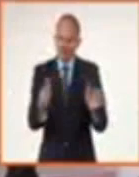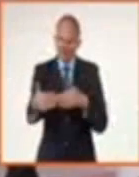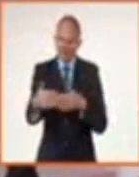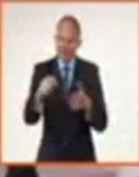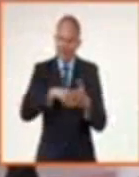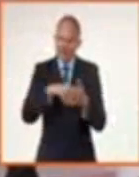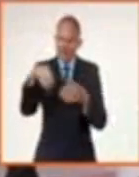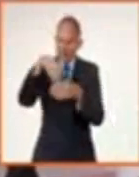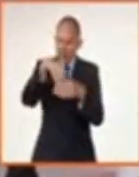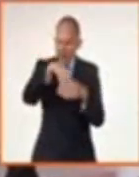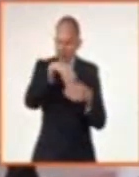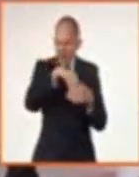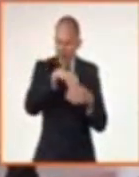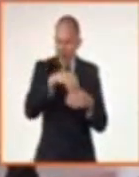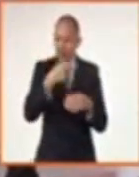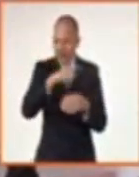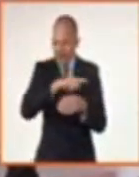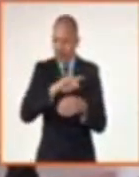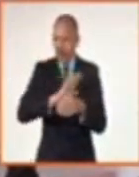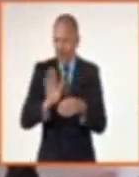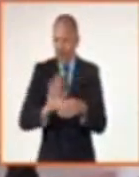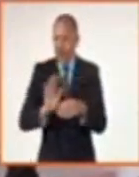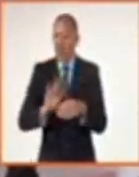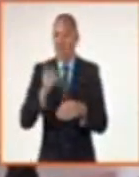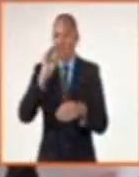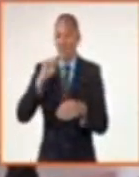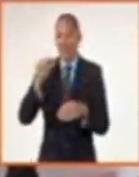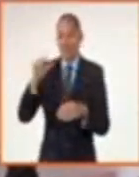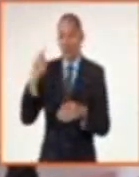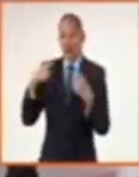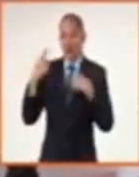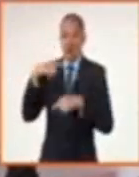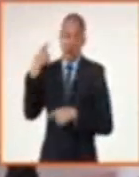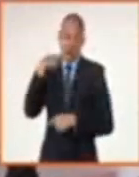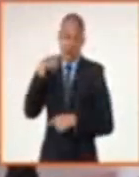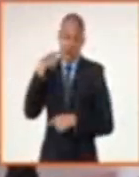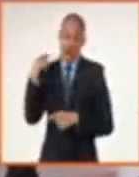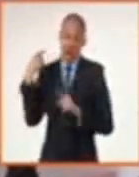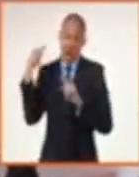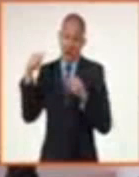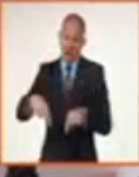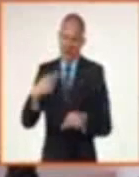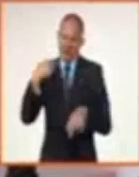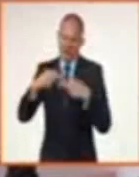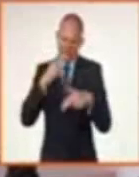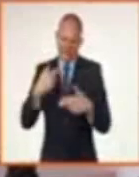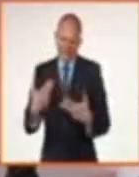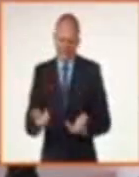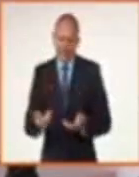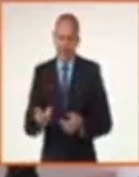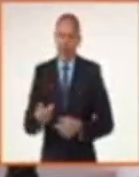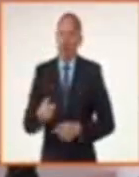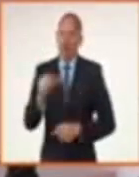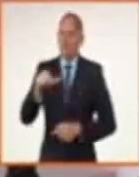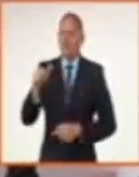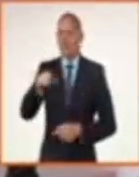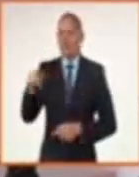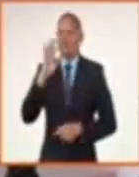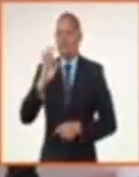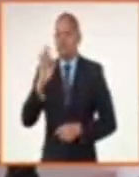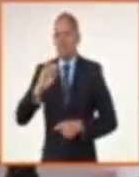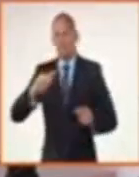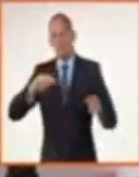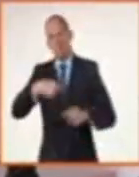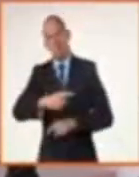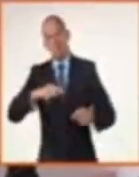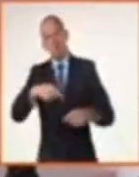atacado, han intentado conculcar los derechos del pueblo cubano, han intentado también pues afectar el ejercicio